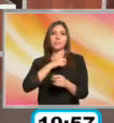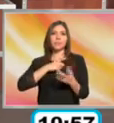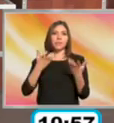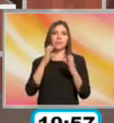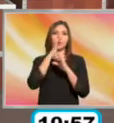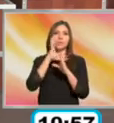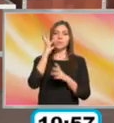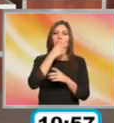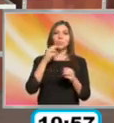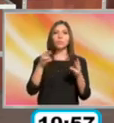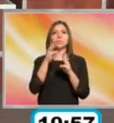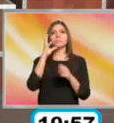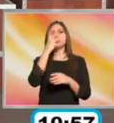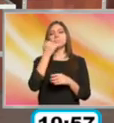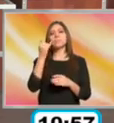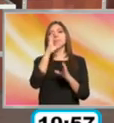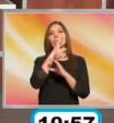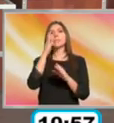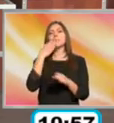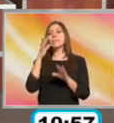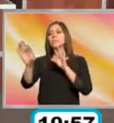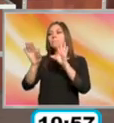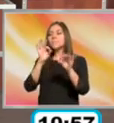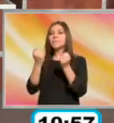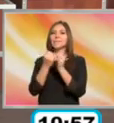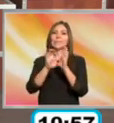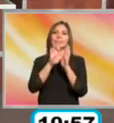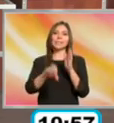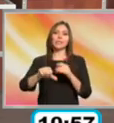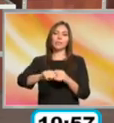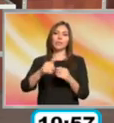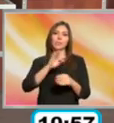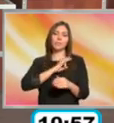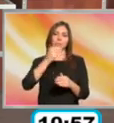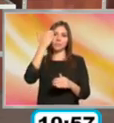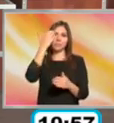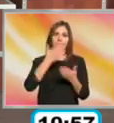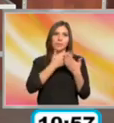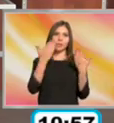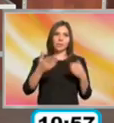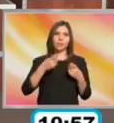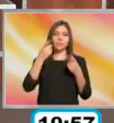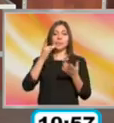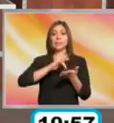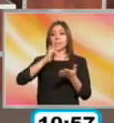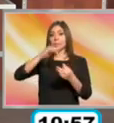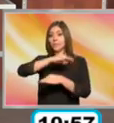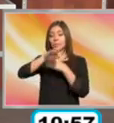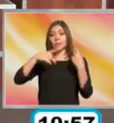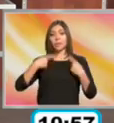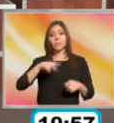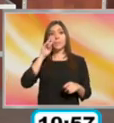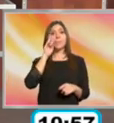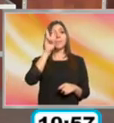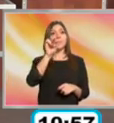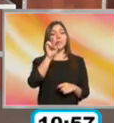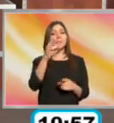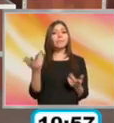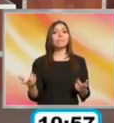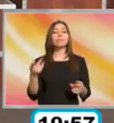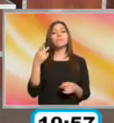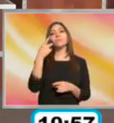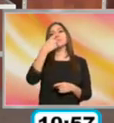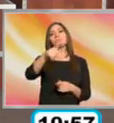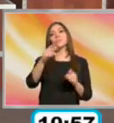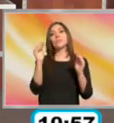música bonita y pues temas bien escogidos como estos que estamos presentando este día. ¿Dónde Y gracias a podemos todos, encontrar? a toda la gente que nos está viendo a través de por ahí de